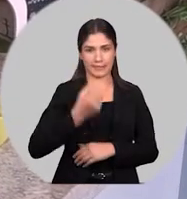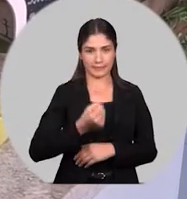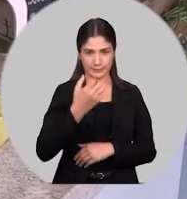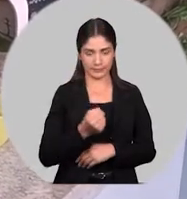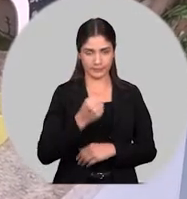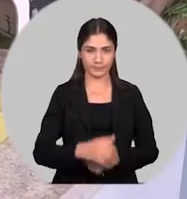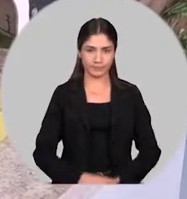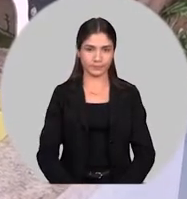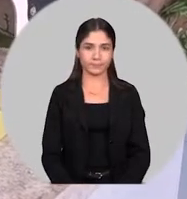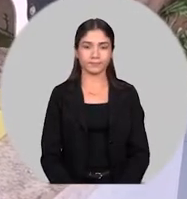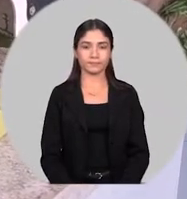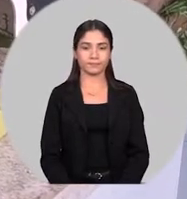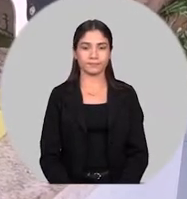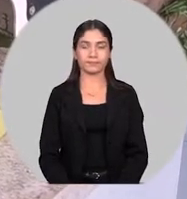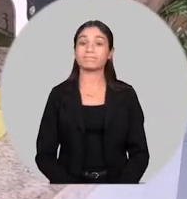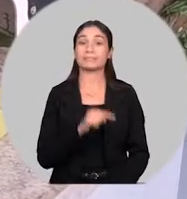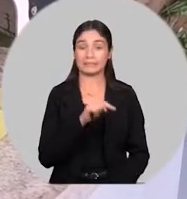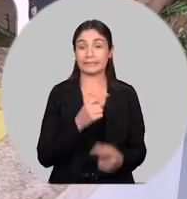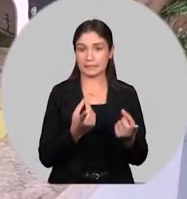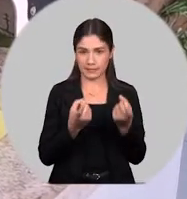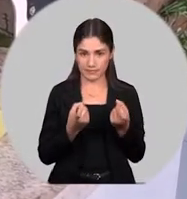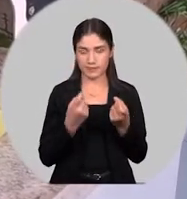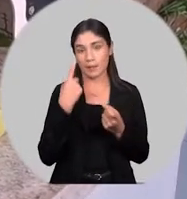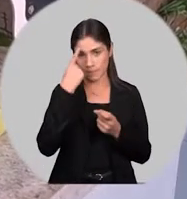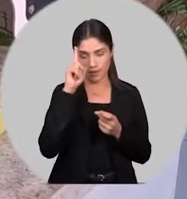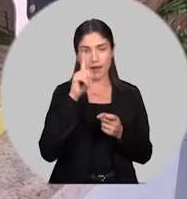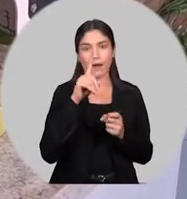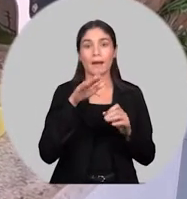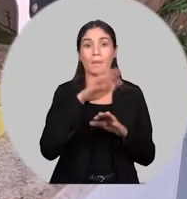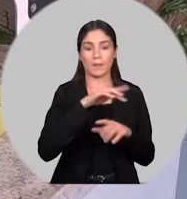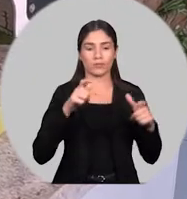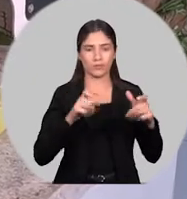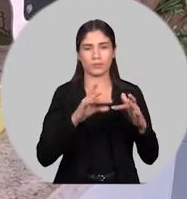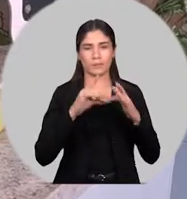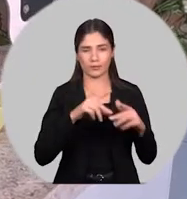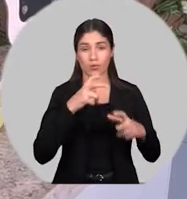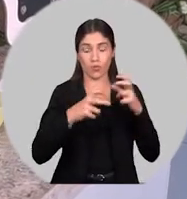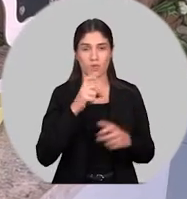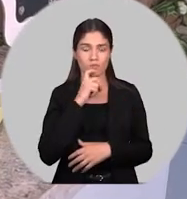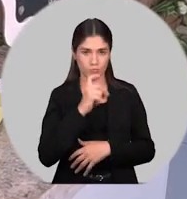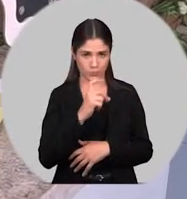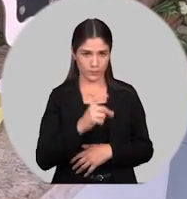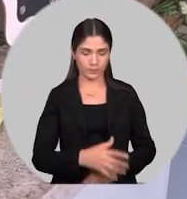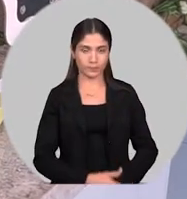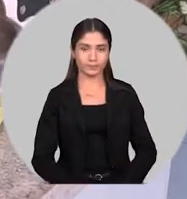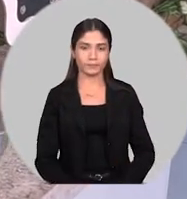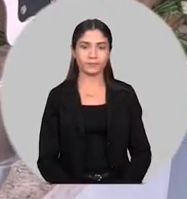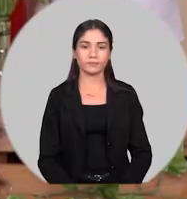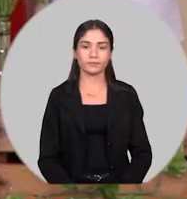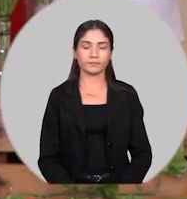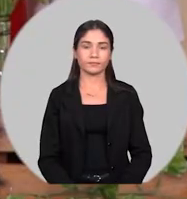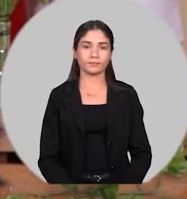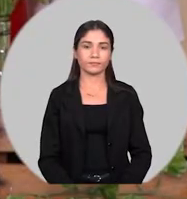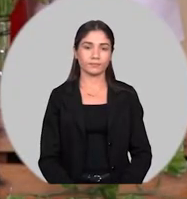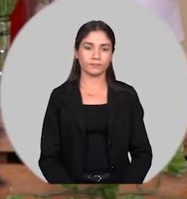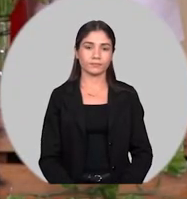Pero esto es lo que necesitamos para esta torta. Entonces, te vamos a dejar